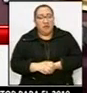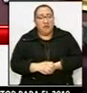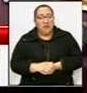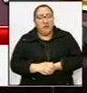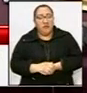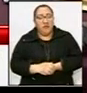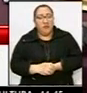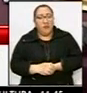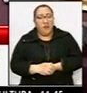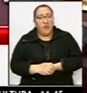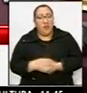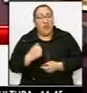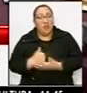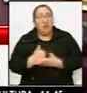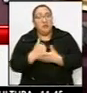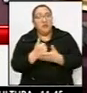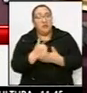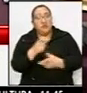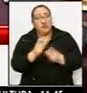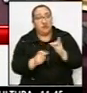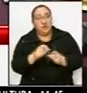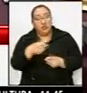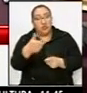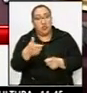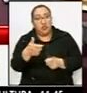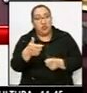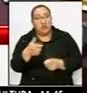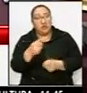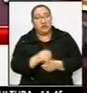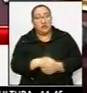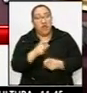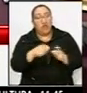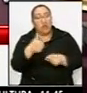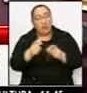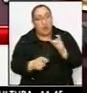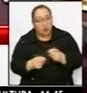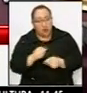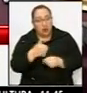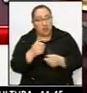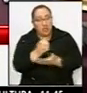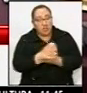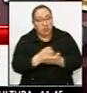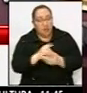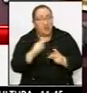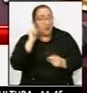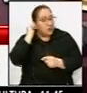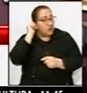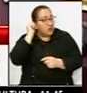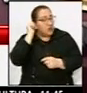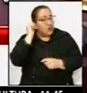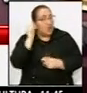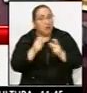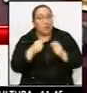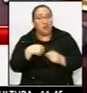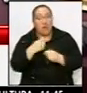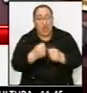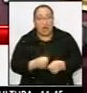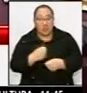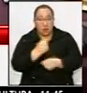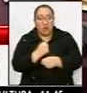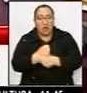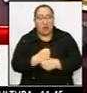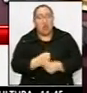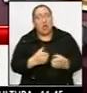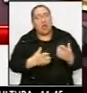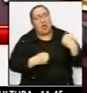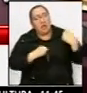que subvenciona a las grandes ciudades, ese agricultor que domingo a domingo con sus cargueros